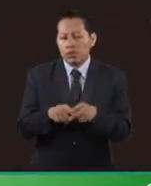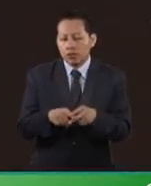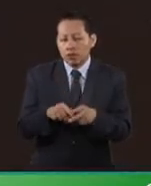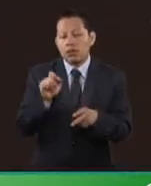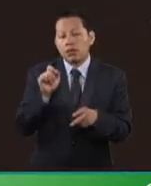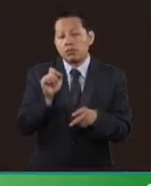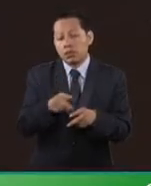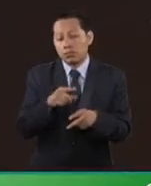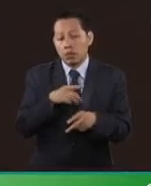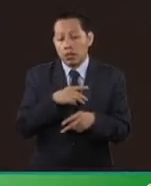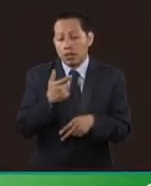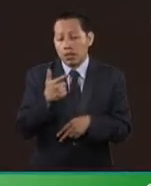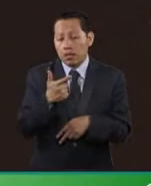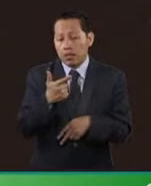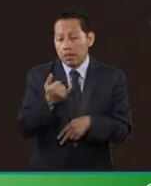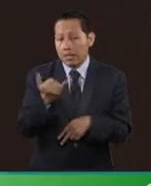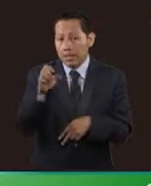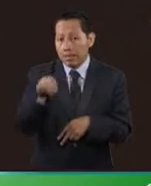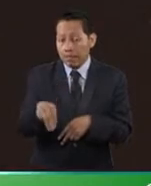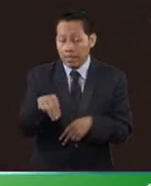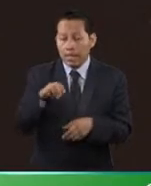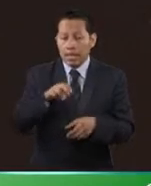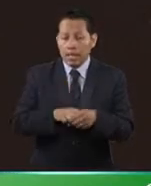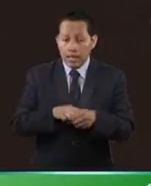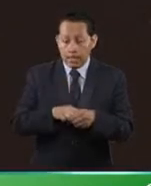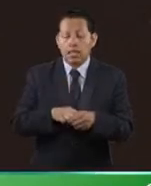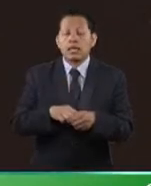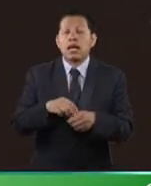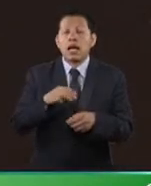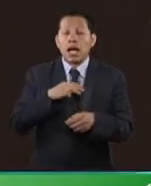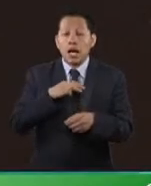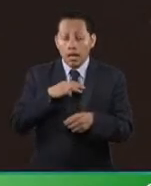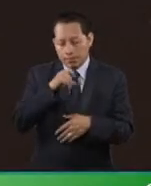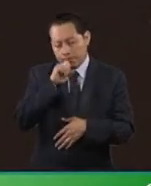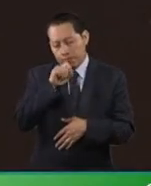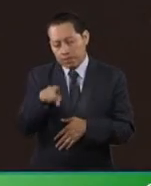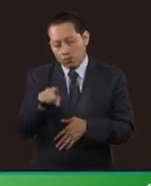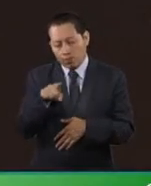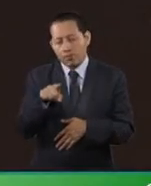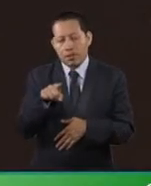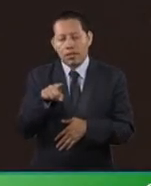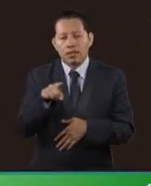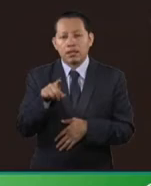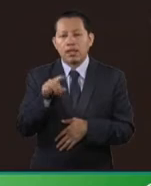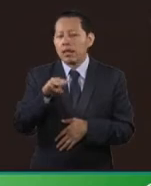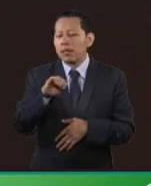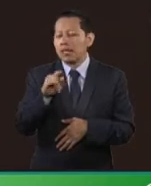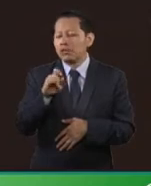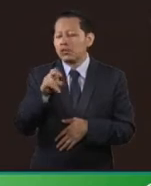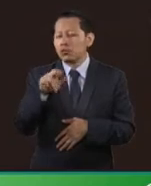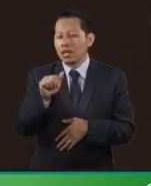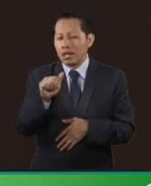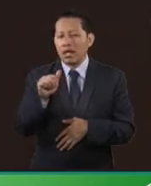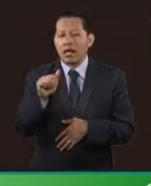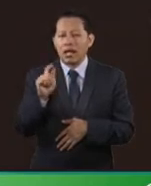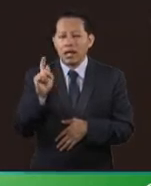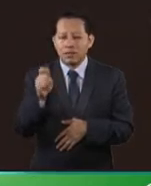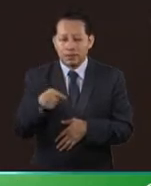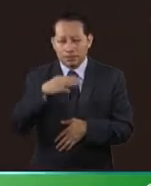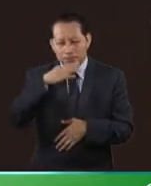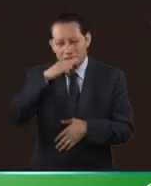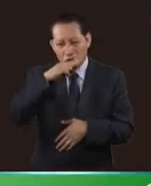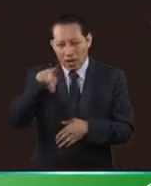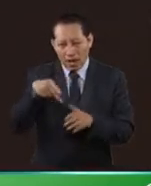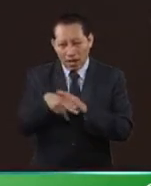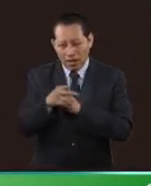gimnasio en la Magdalena michuca donde hablamos fuerte y claro de que se estaba destruyendo aparte de este